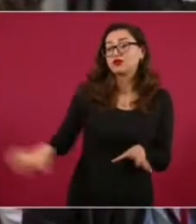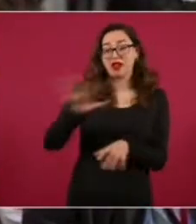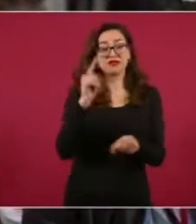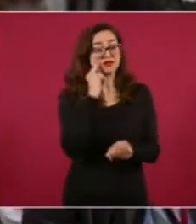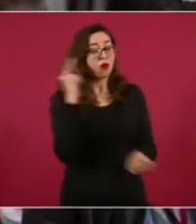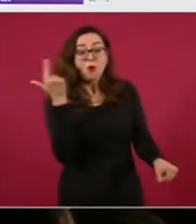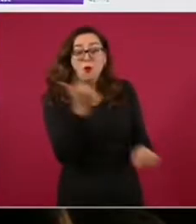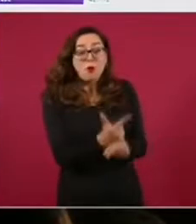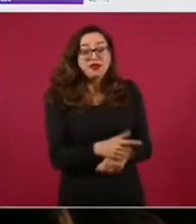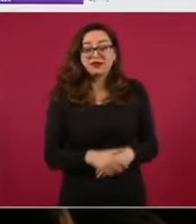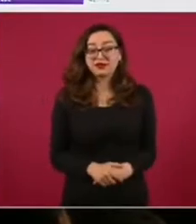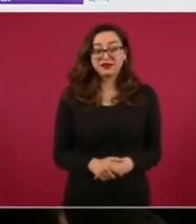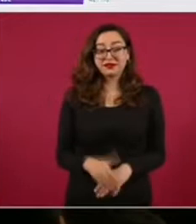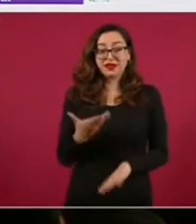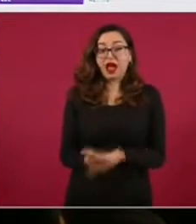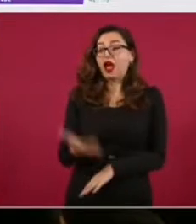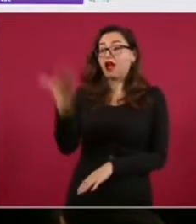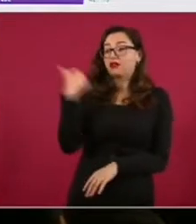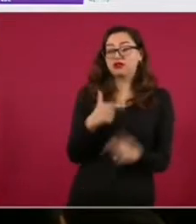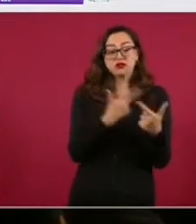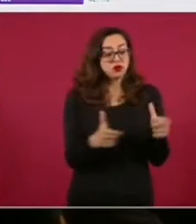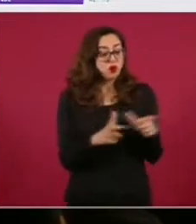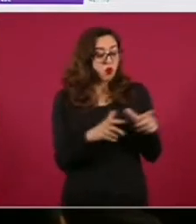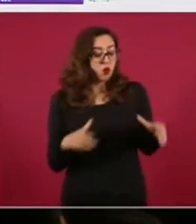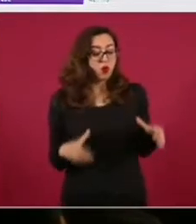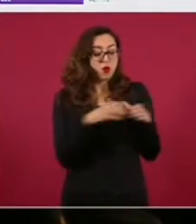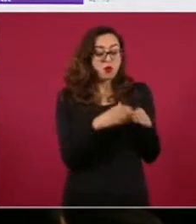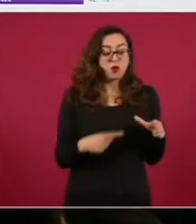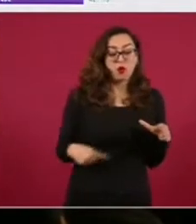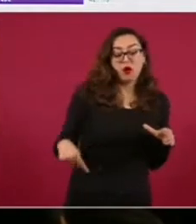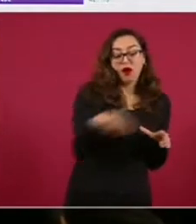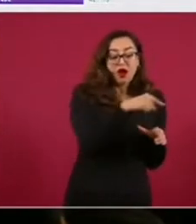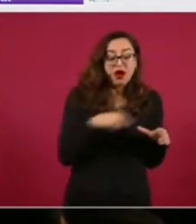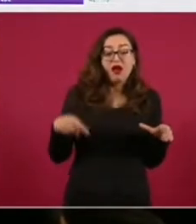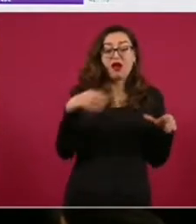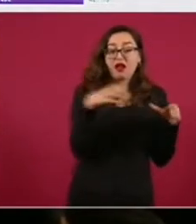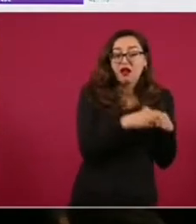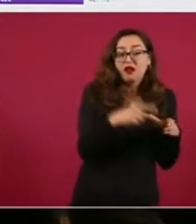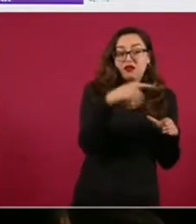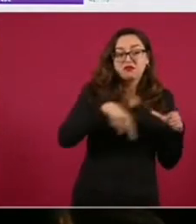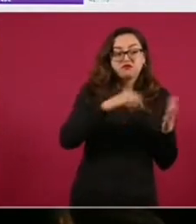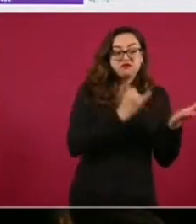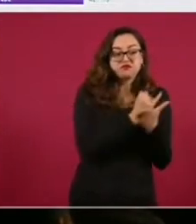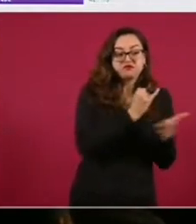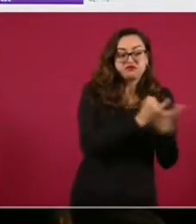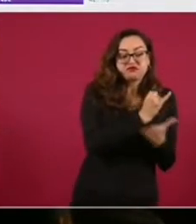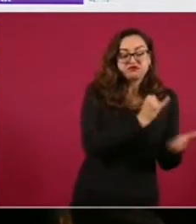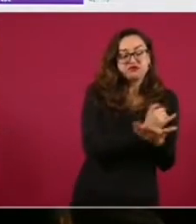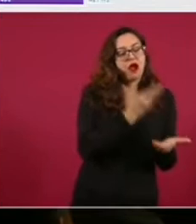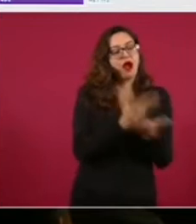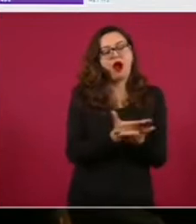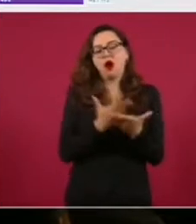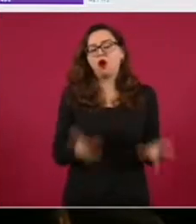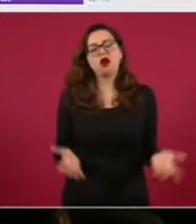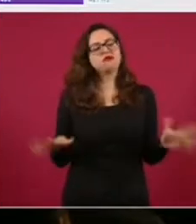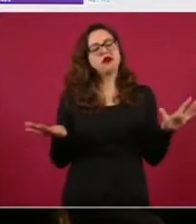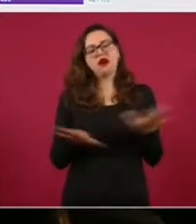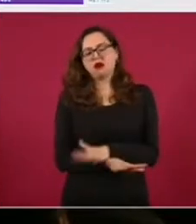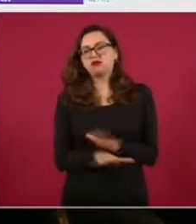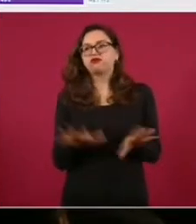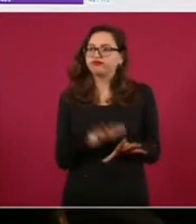que influían y decidían. Ahora, afortunadamente, es el pueblo de México.